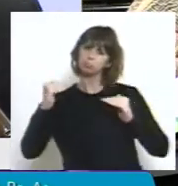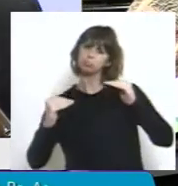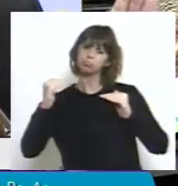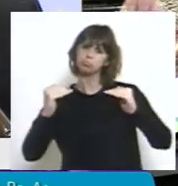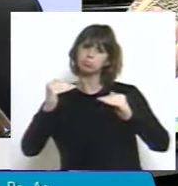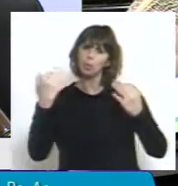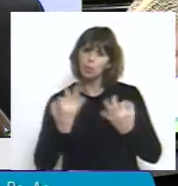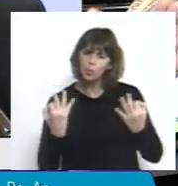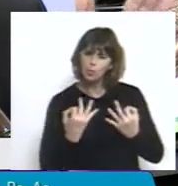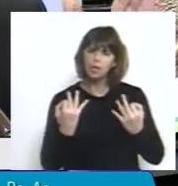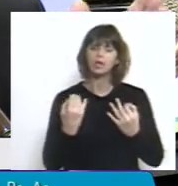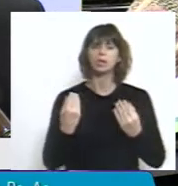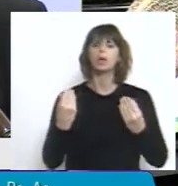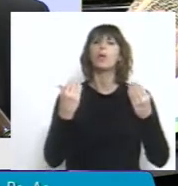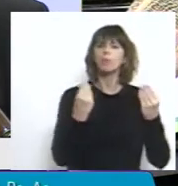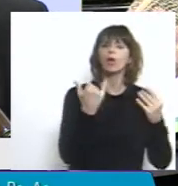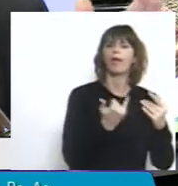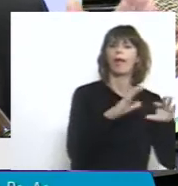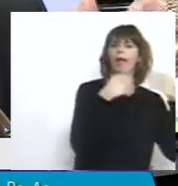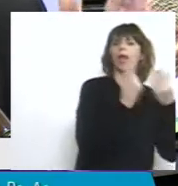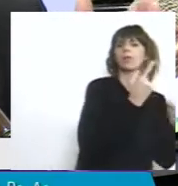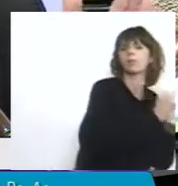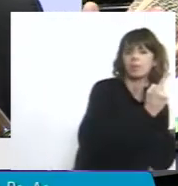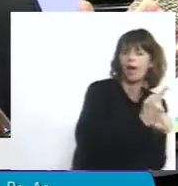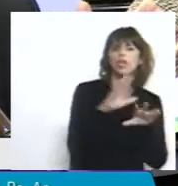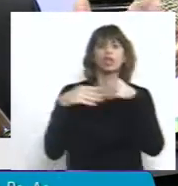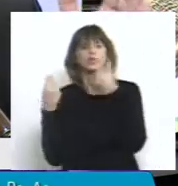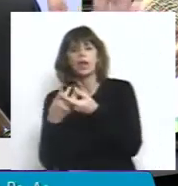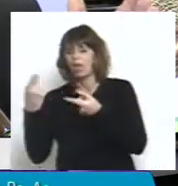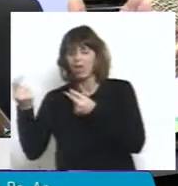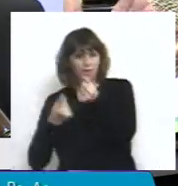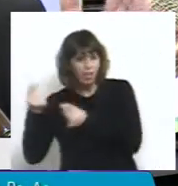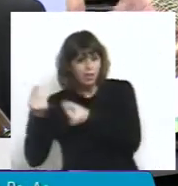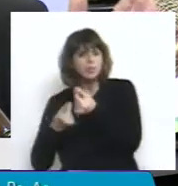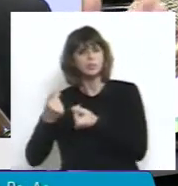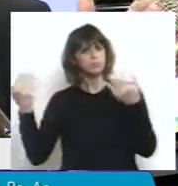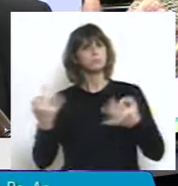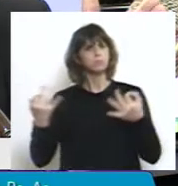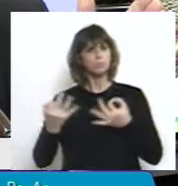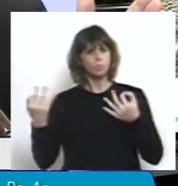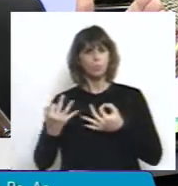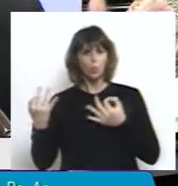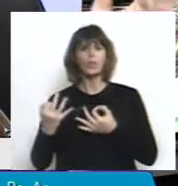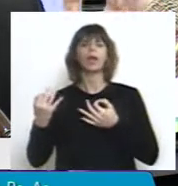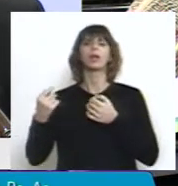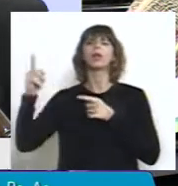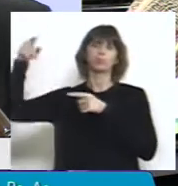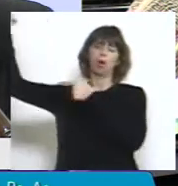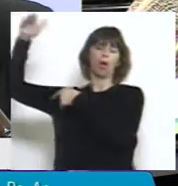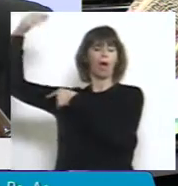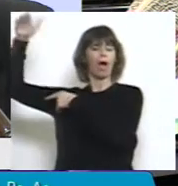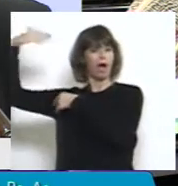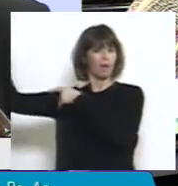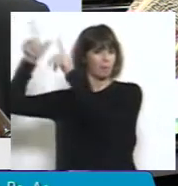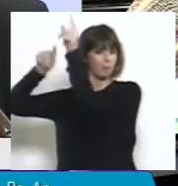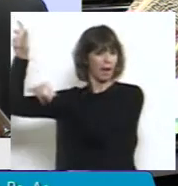tiene resultado primario y resultado financiero absolutamente manejable en un contexto de aguda restricción externa, sino que además la